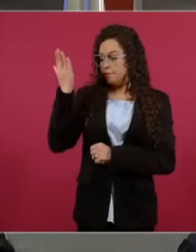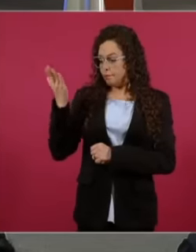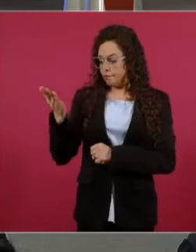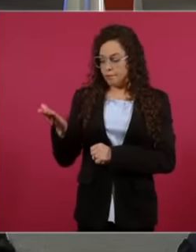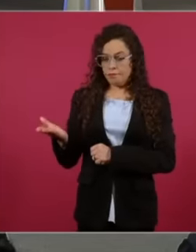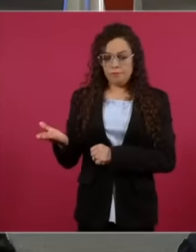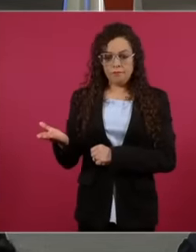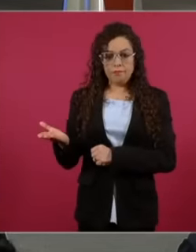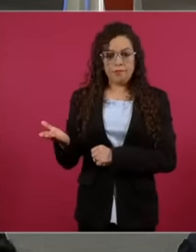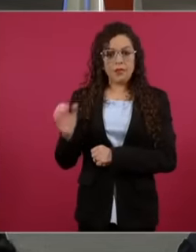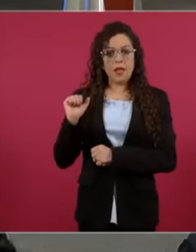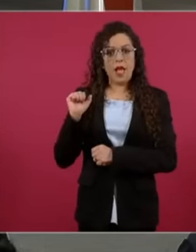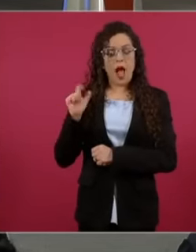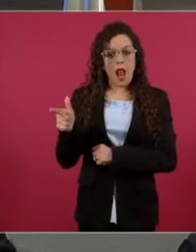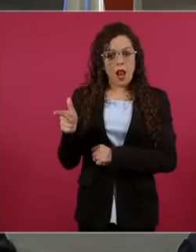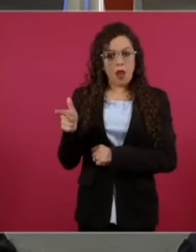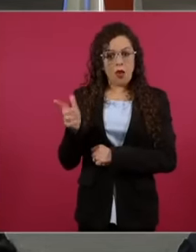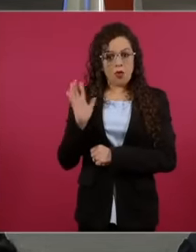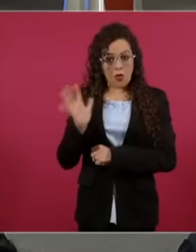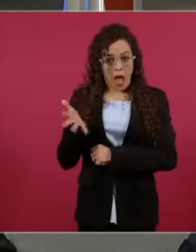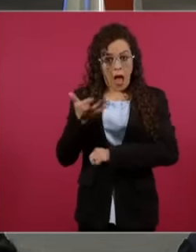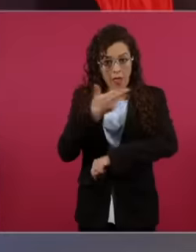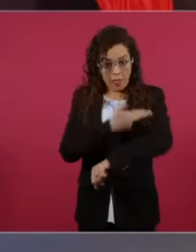Y no hay trámite. En promedio,